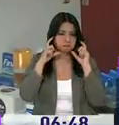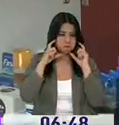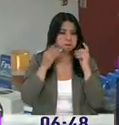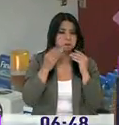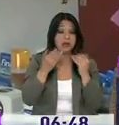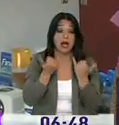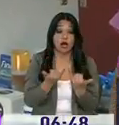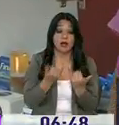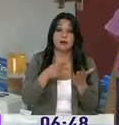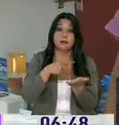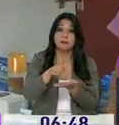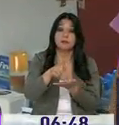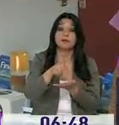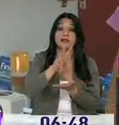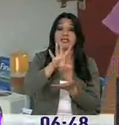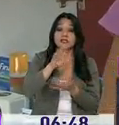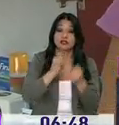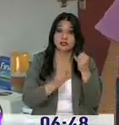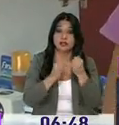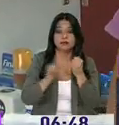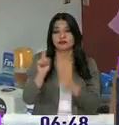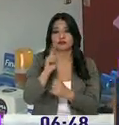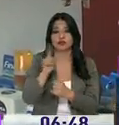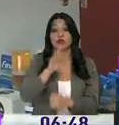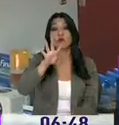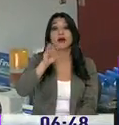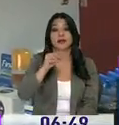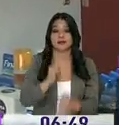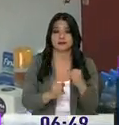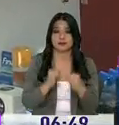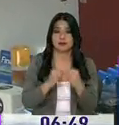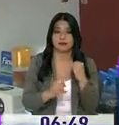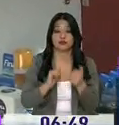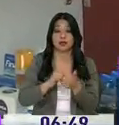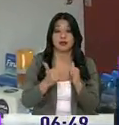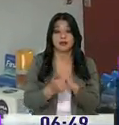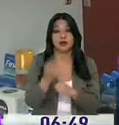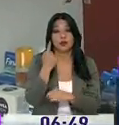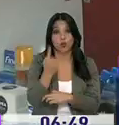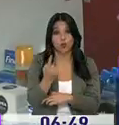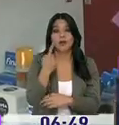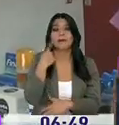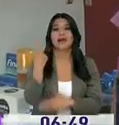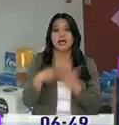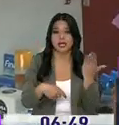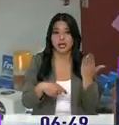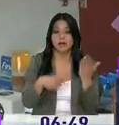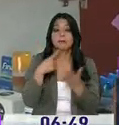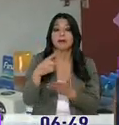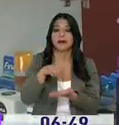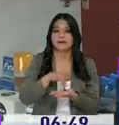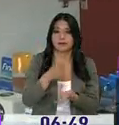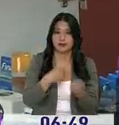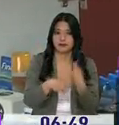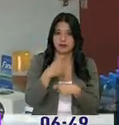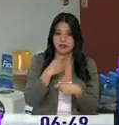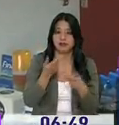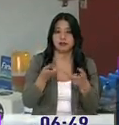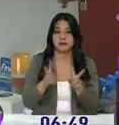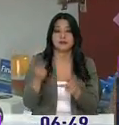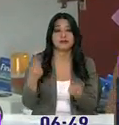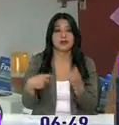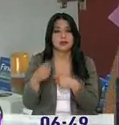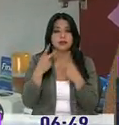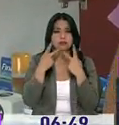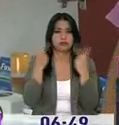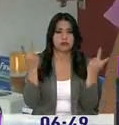vendíamos en 25 centavos, dijeron que van a venir a partir de 40 centavos la unidad para costo de farmacia. Y el precio de venta al público sería